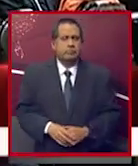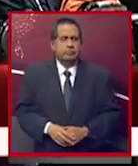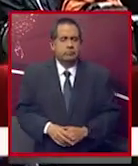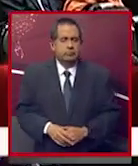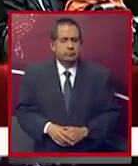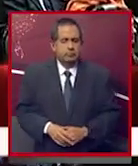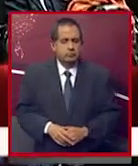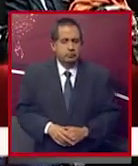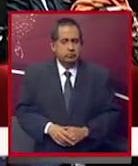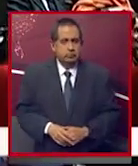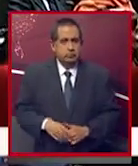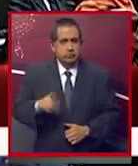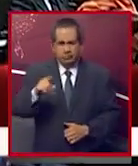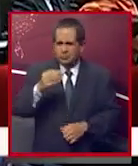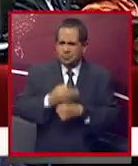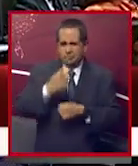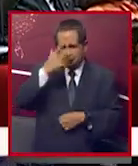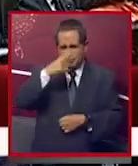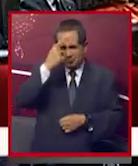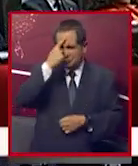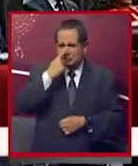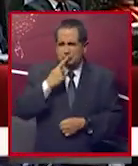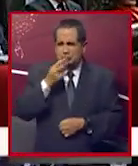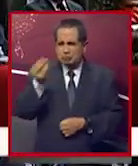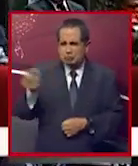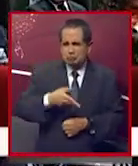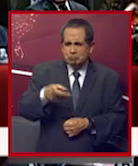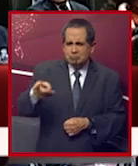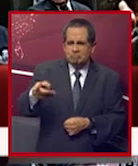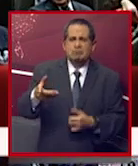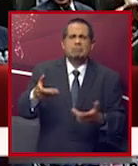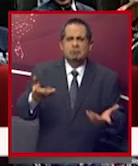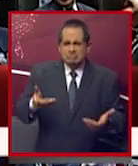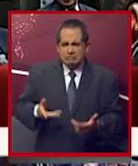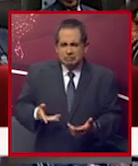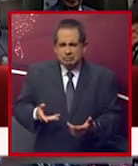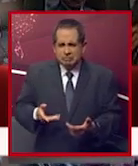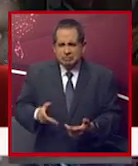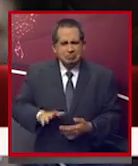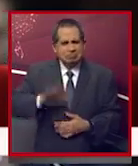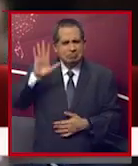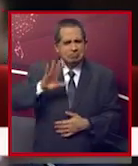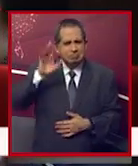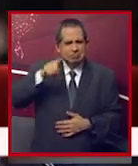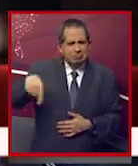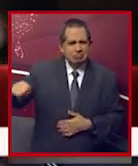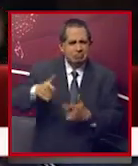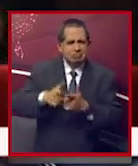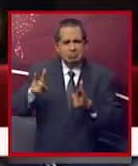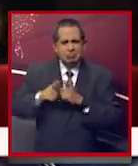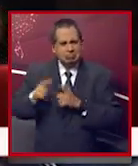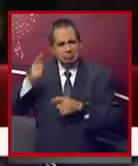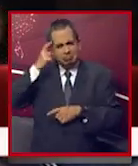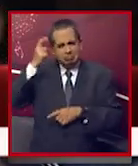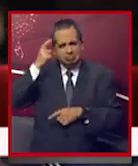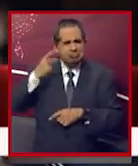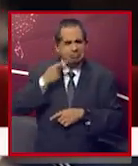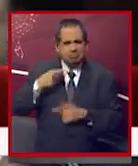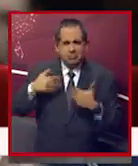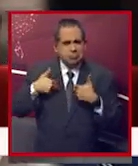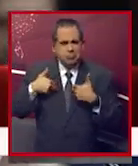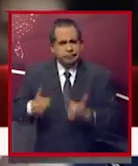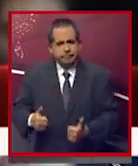¿O estamos en la noche de los cínicos? ¿O parece que aquí hay varios partidos que no entendieron el